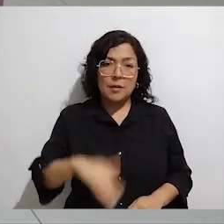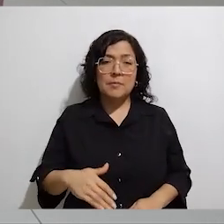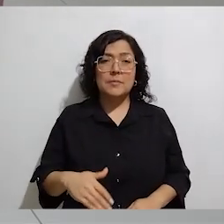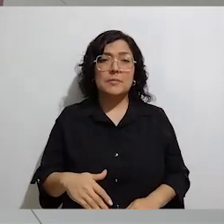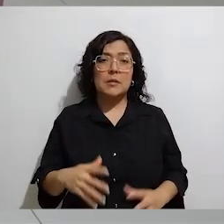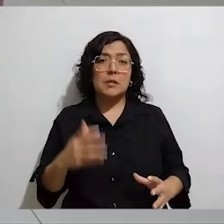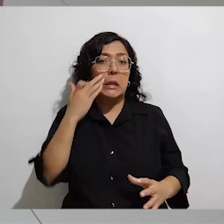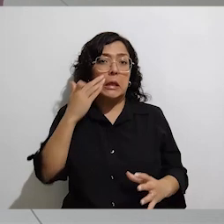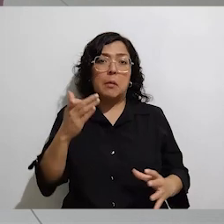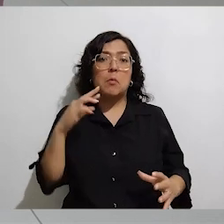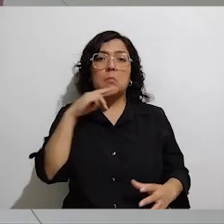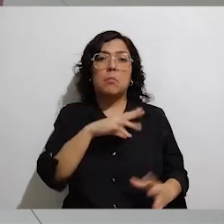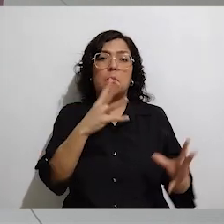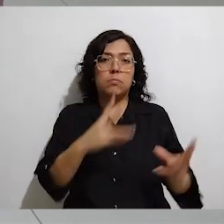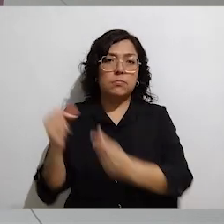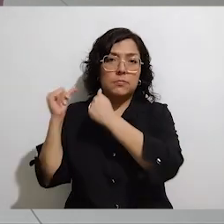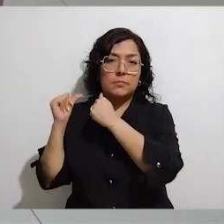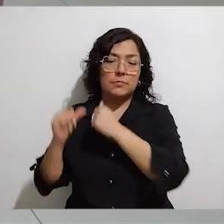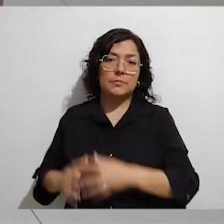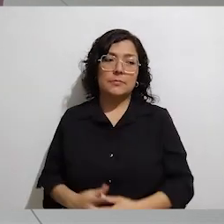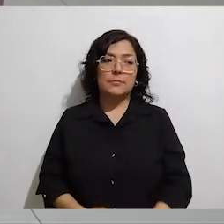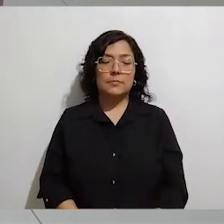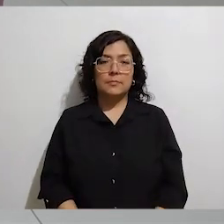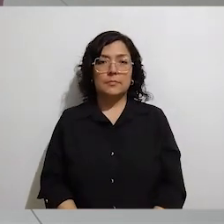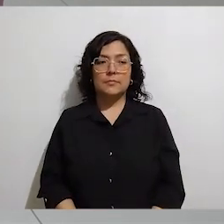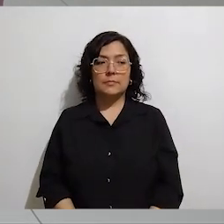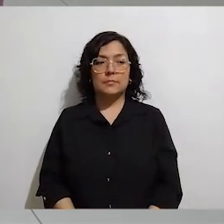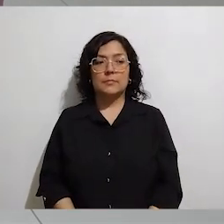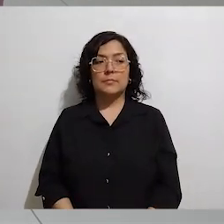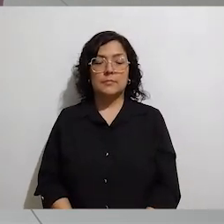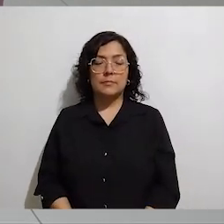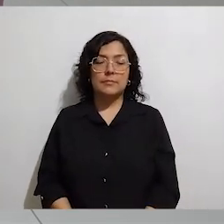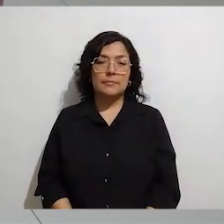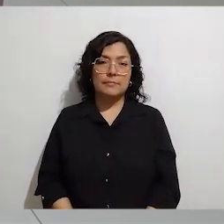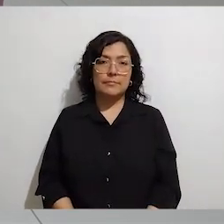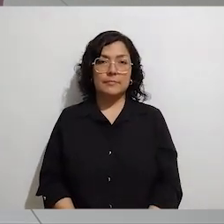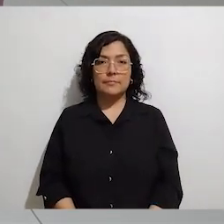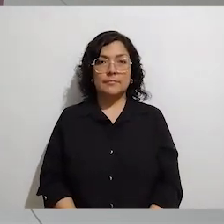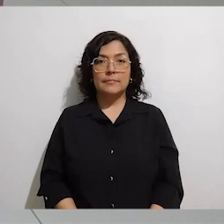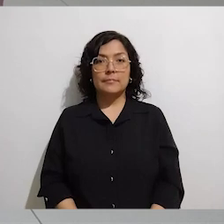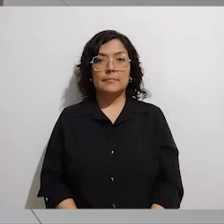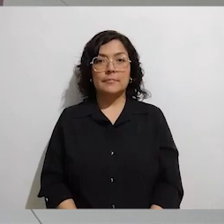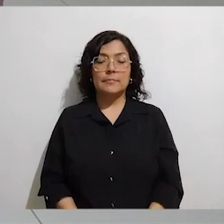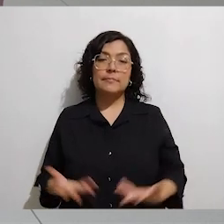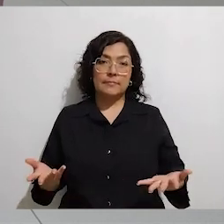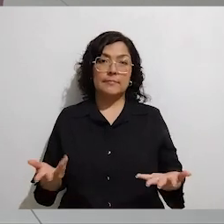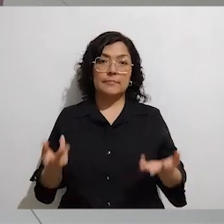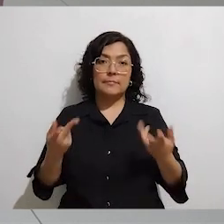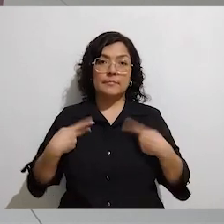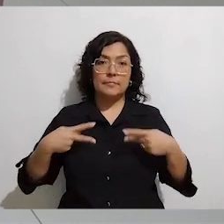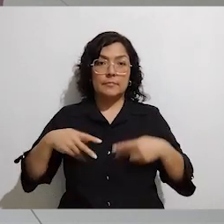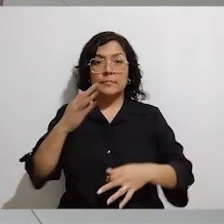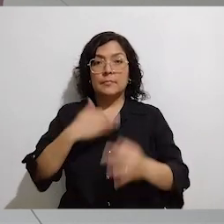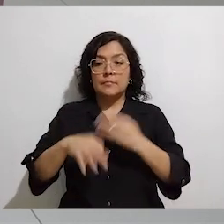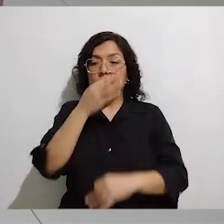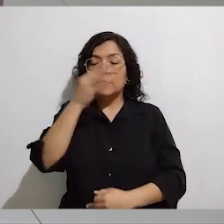medios electrónicos siempre es muy, siempre nos pone muchos límites, pero bueno, decirle a la ciudadanía que